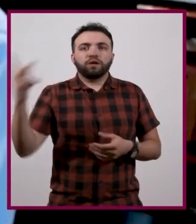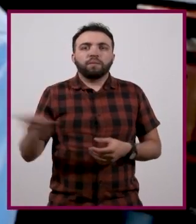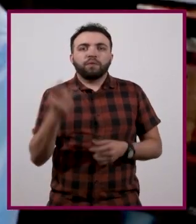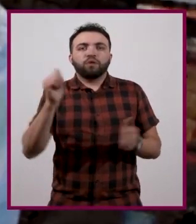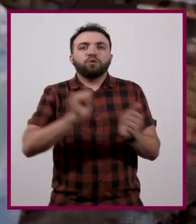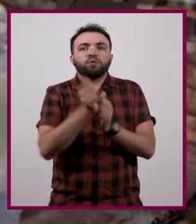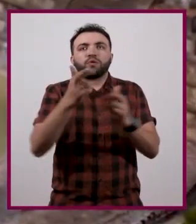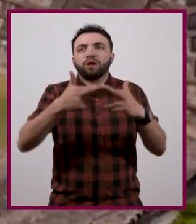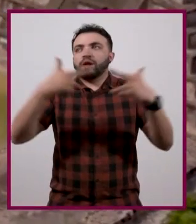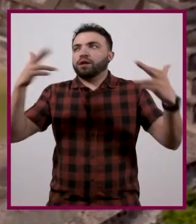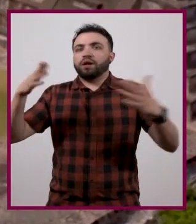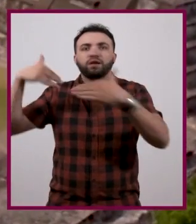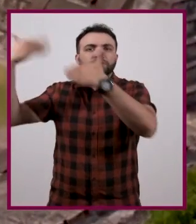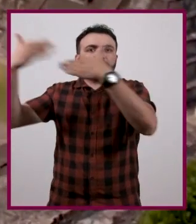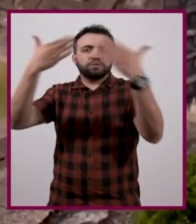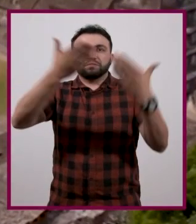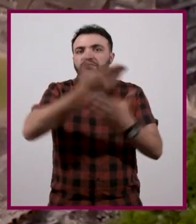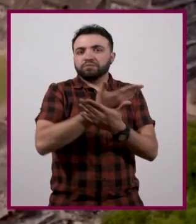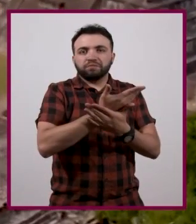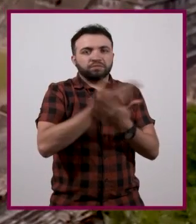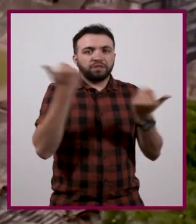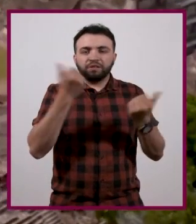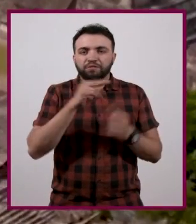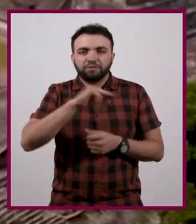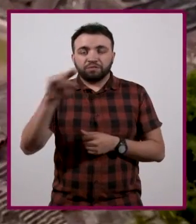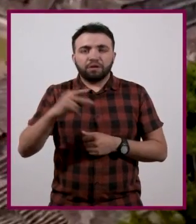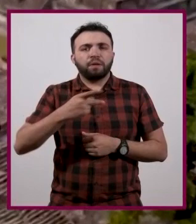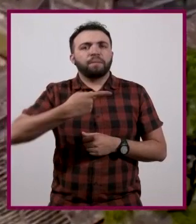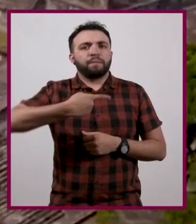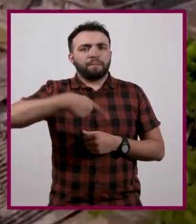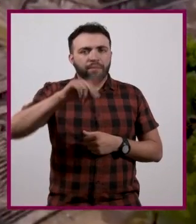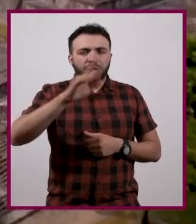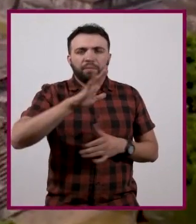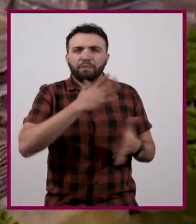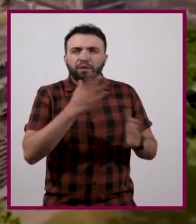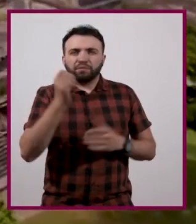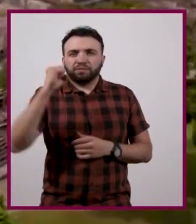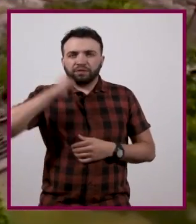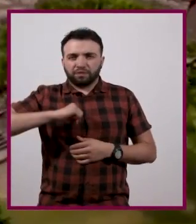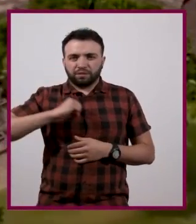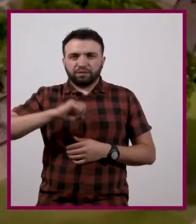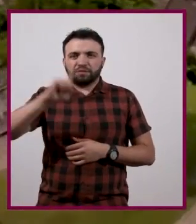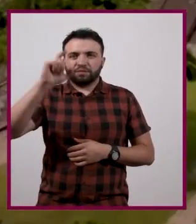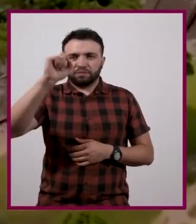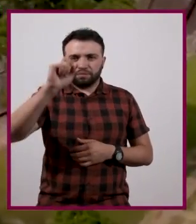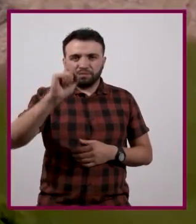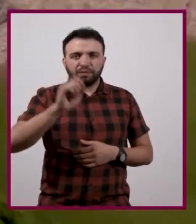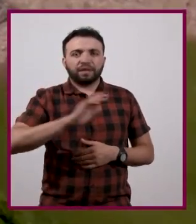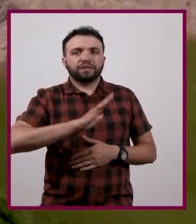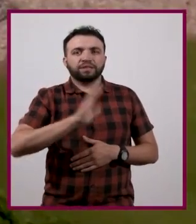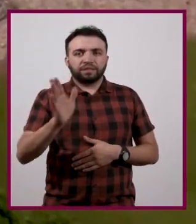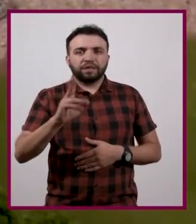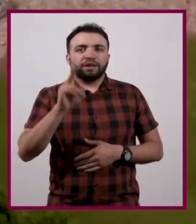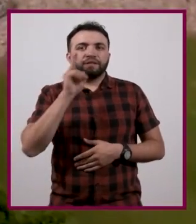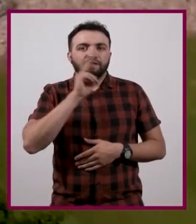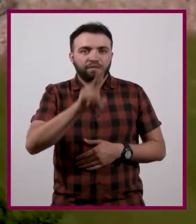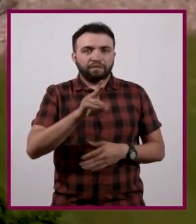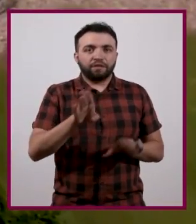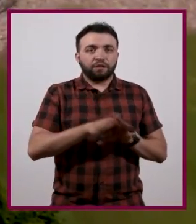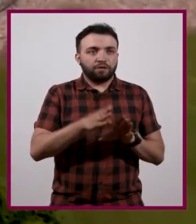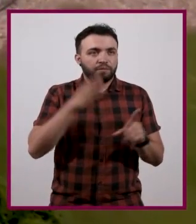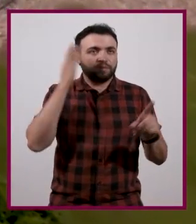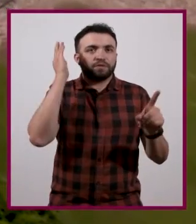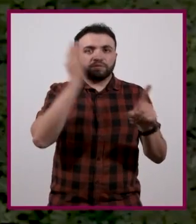sus relaciones exteriores. Pero a pesar de eso, ya a mediados del siglo XX, ya se habían señalado